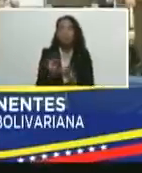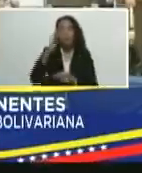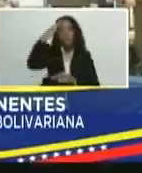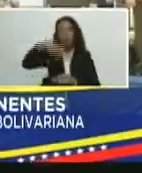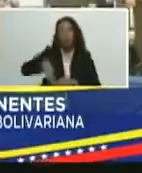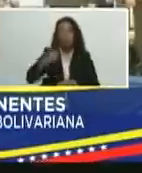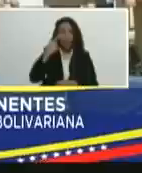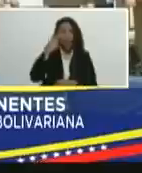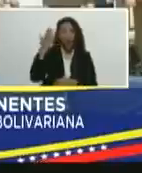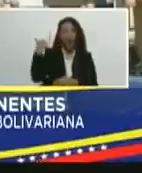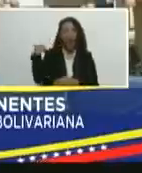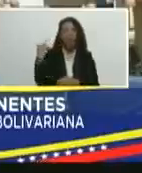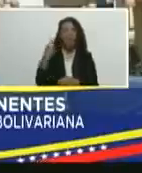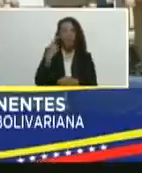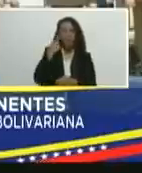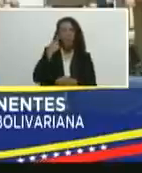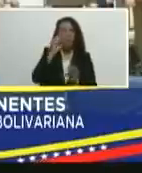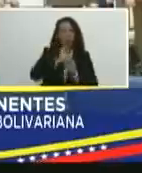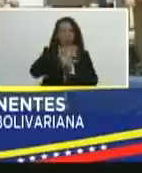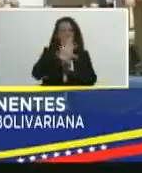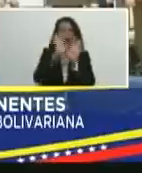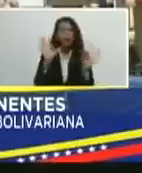Ya lo vimos muy claramente